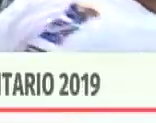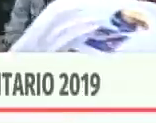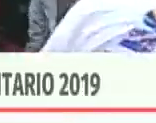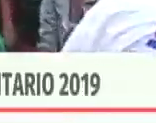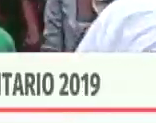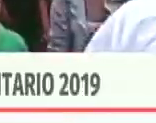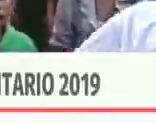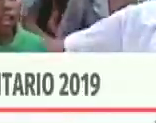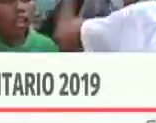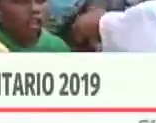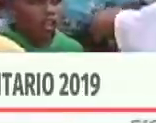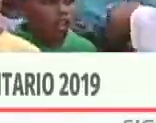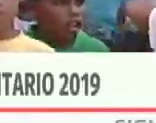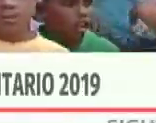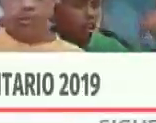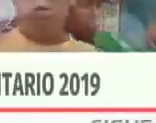felicidad!